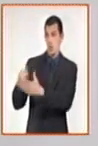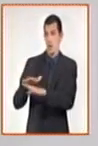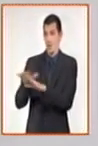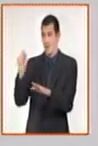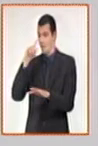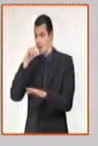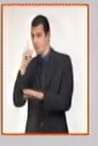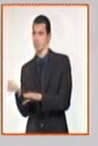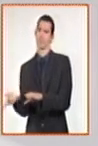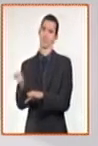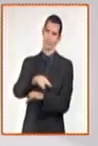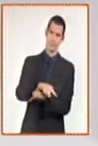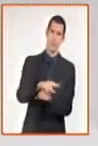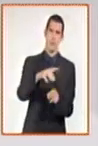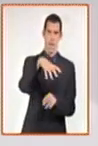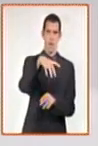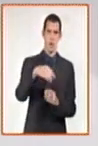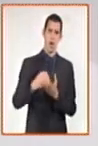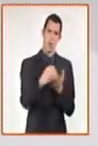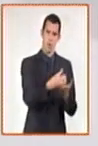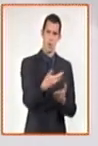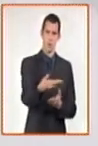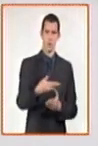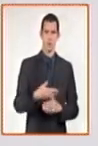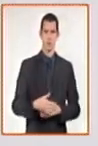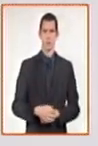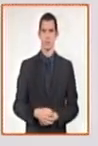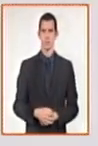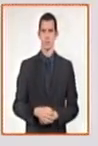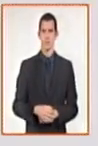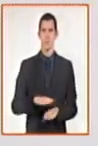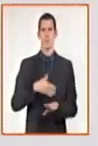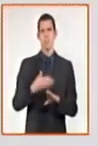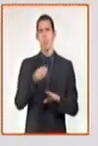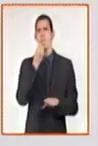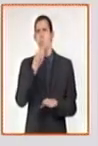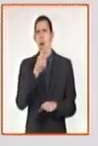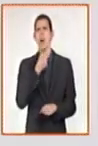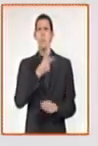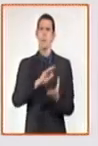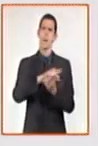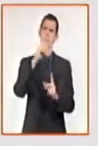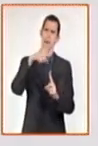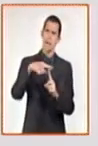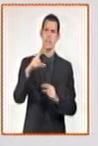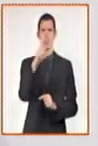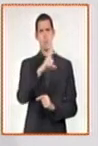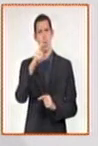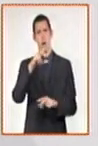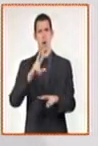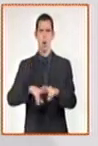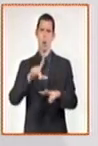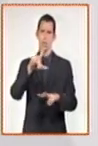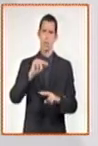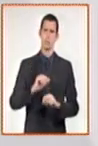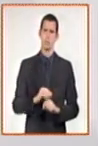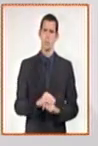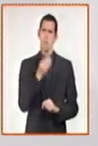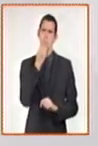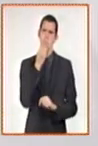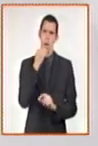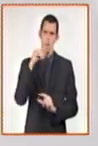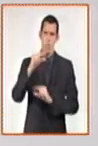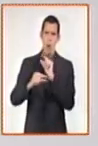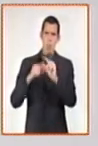van trasladando a la provincia. Después pudieran estar incorporándose los de Matanzas, Santiago, Camagüey, Oquí. Por tanto, nosotros pensamos